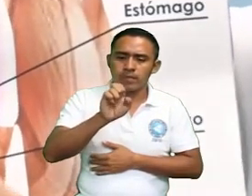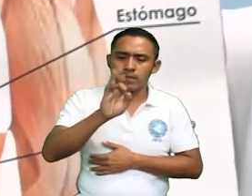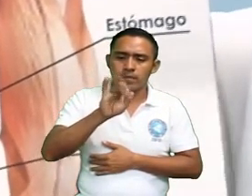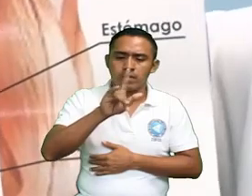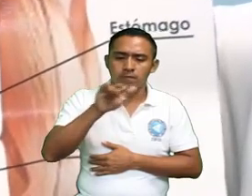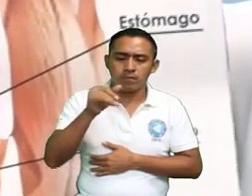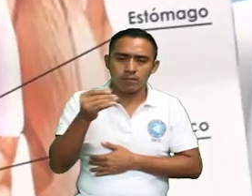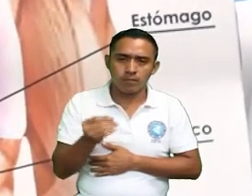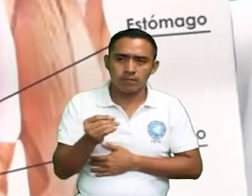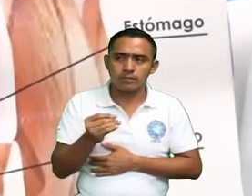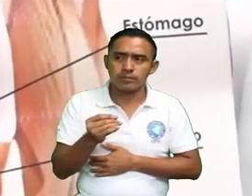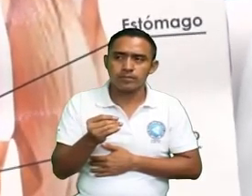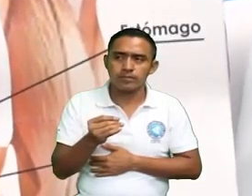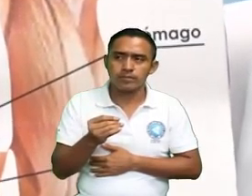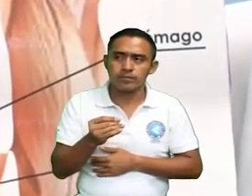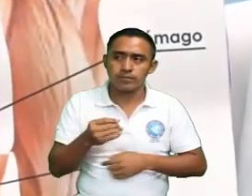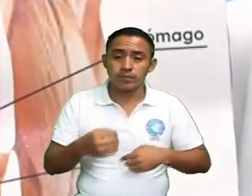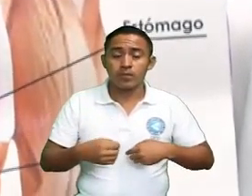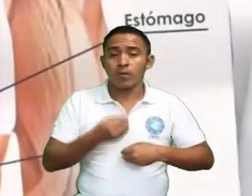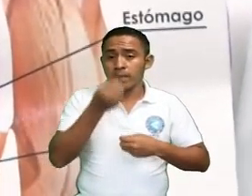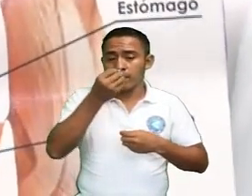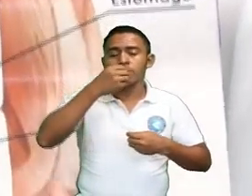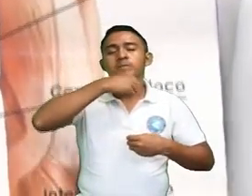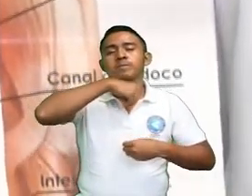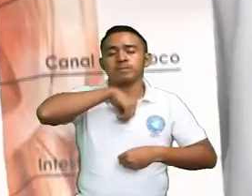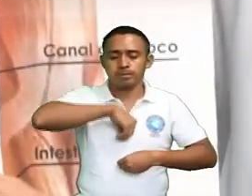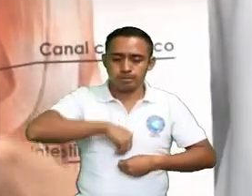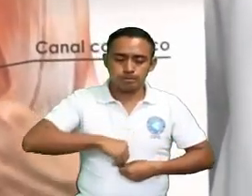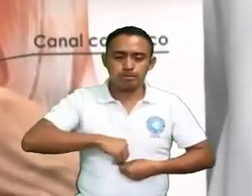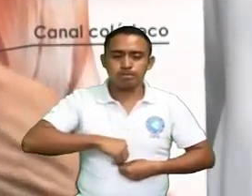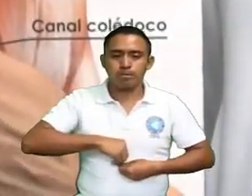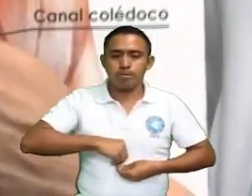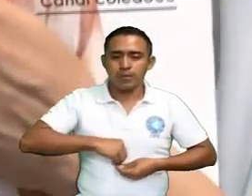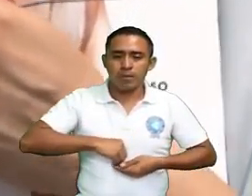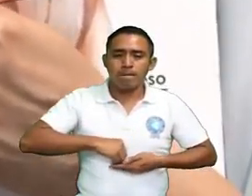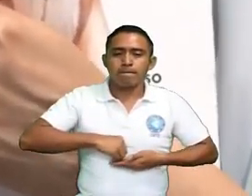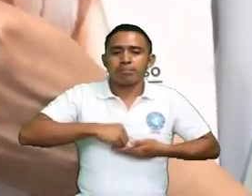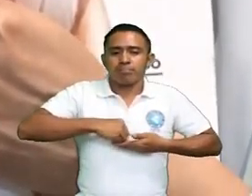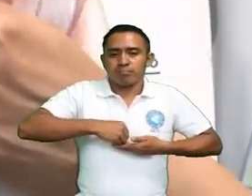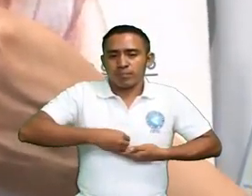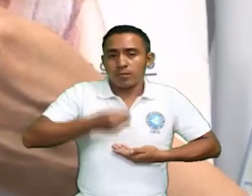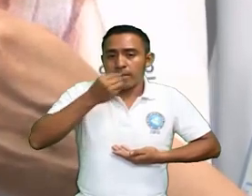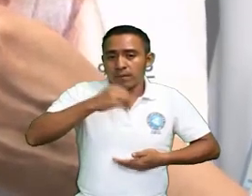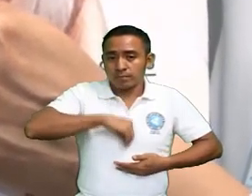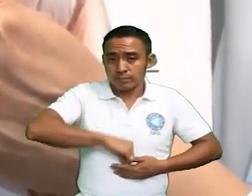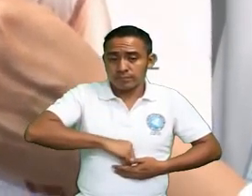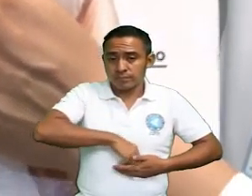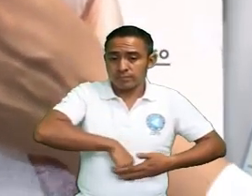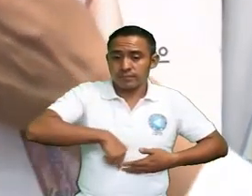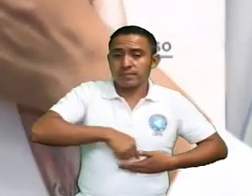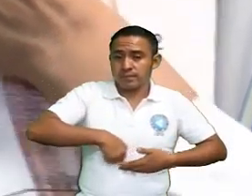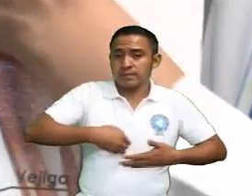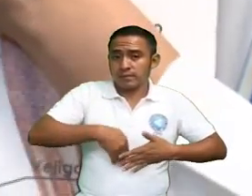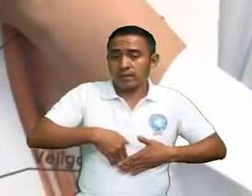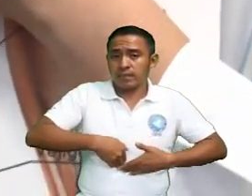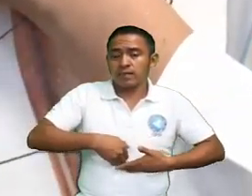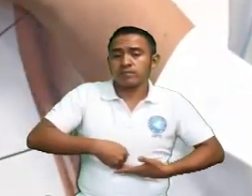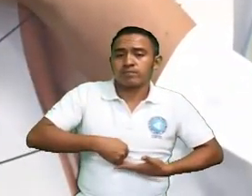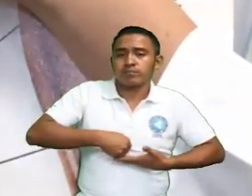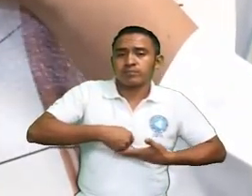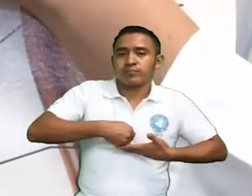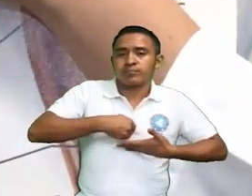paso o el retorno o el regreso de alimentos que ya han llegado al estómago hacia